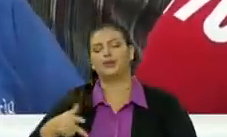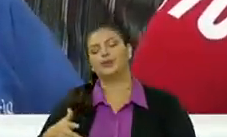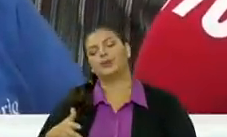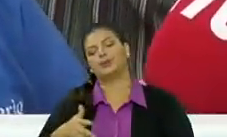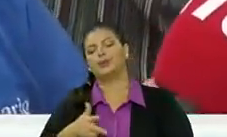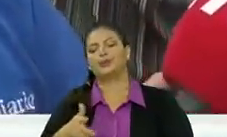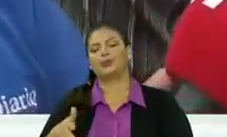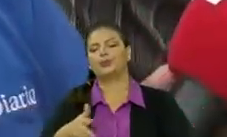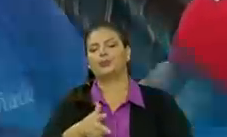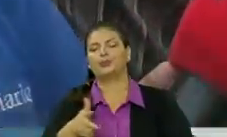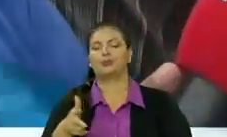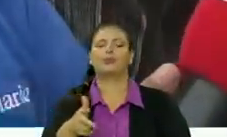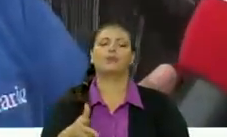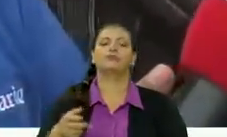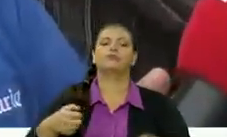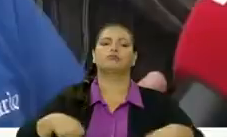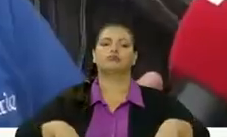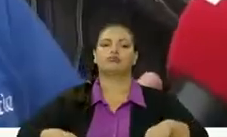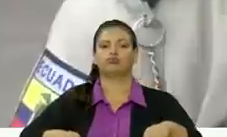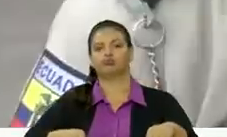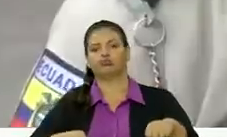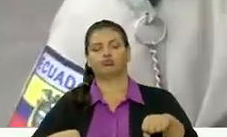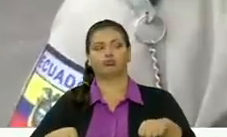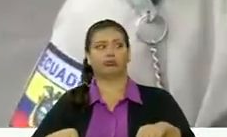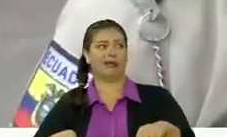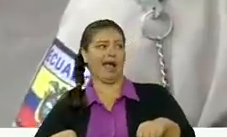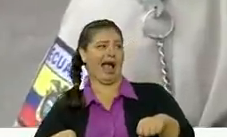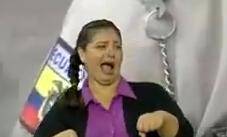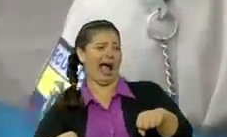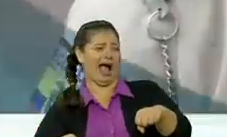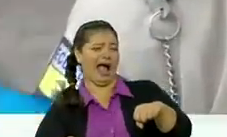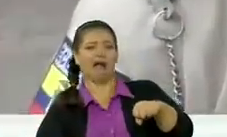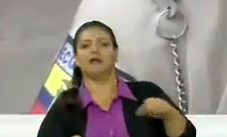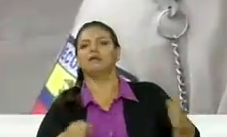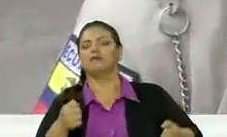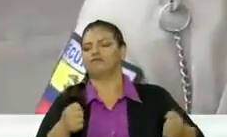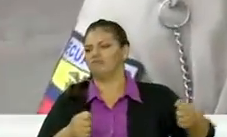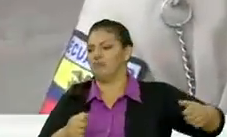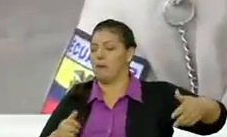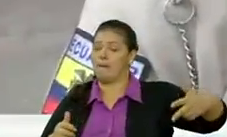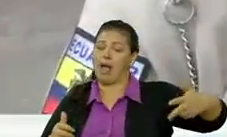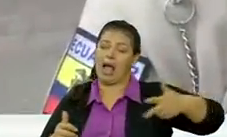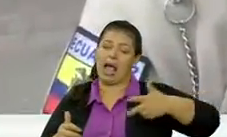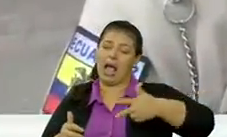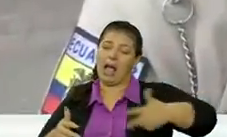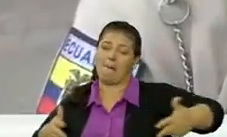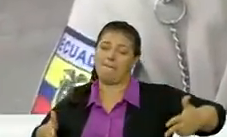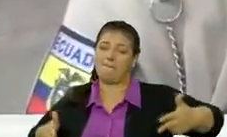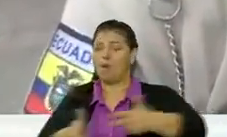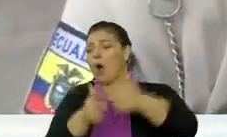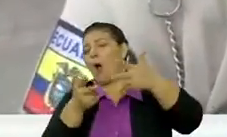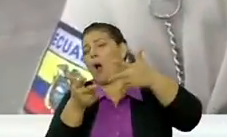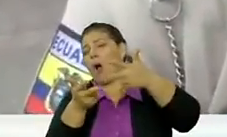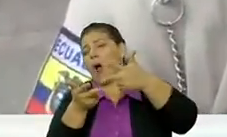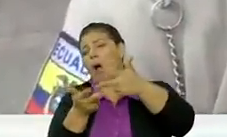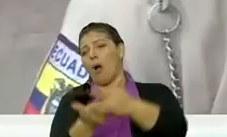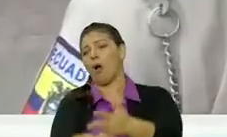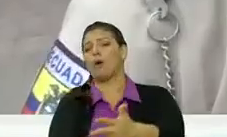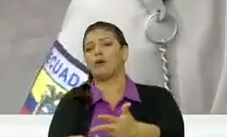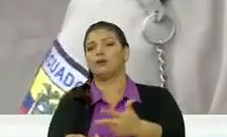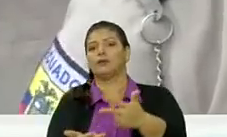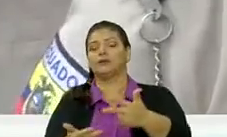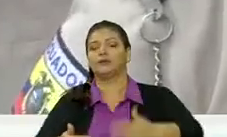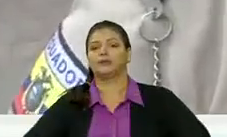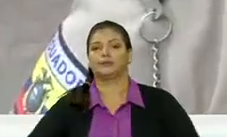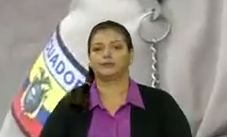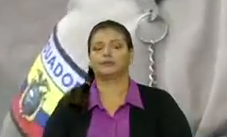cuando venían a comprar los productos para la agricultura. Ya se le realizó la diligencia del caso al señor fiscal, el señor Neisser Menéndez, el cual